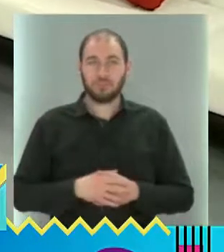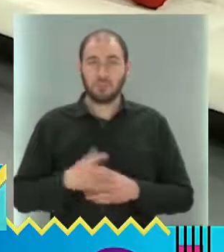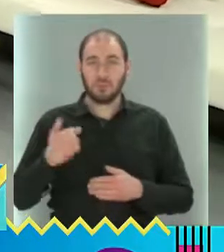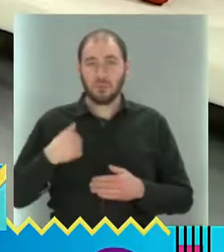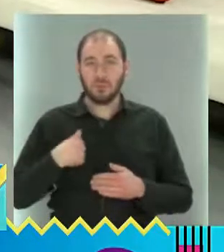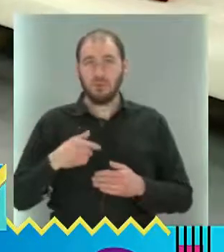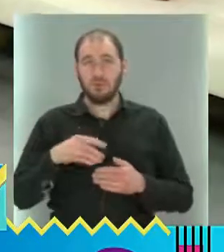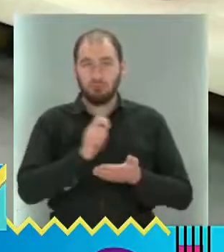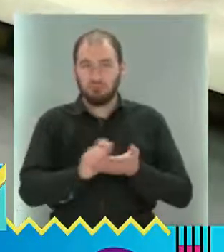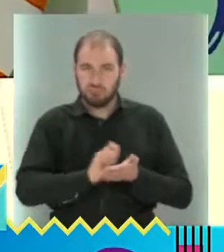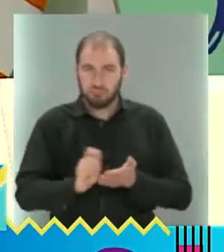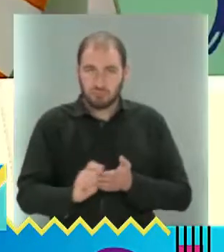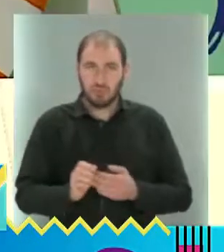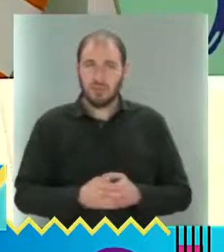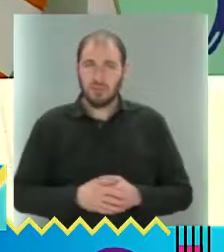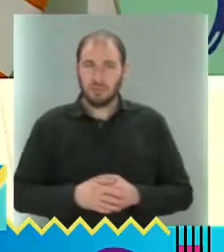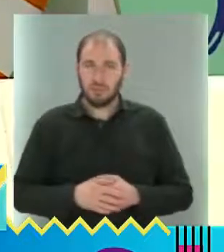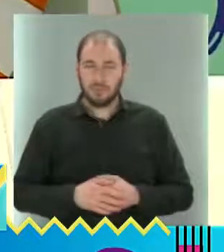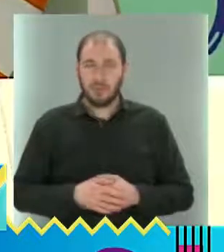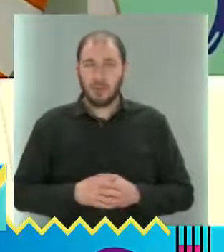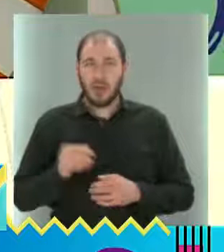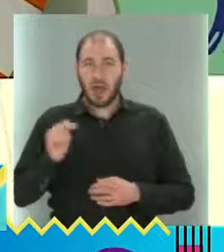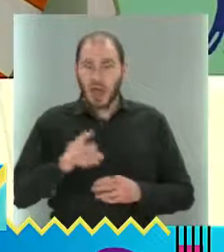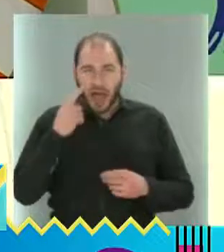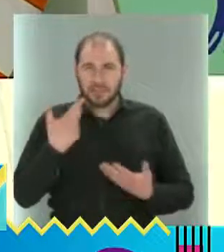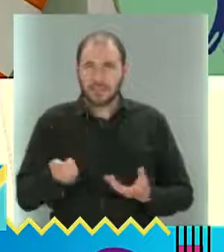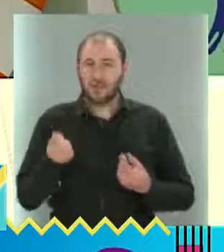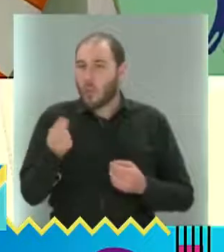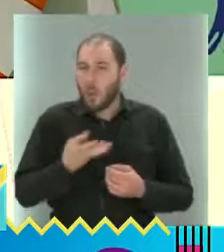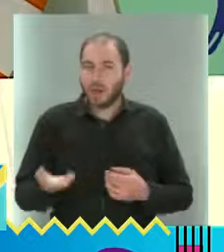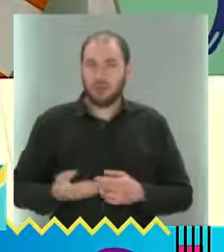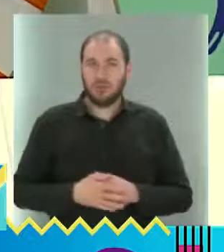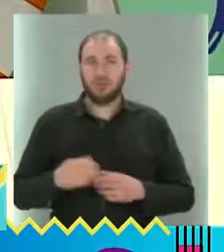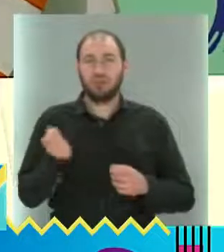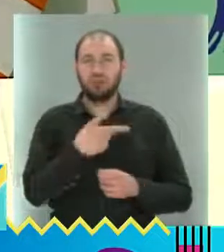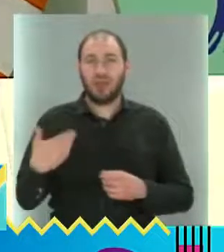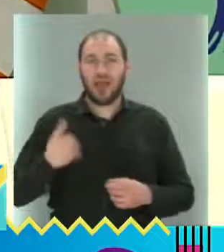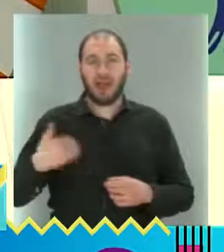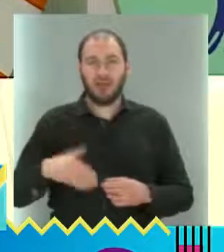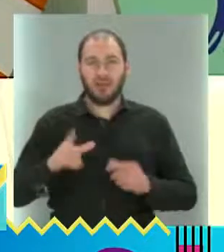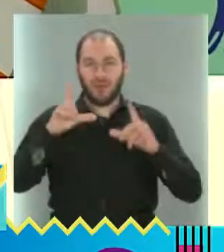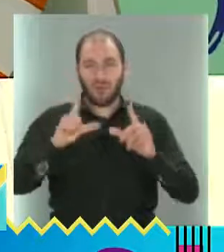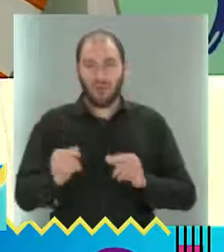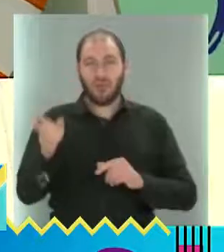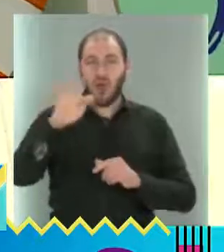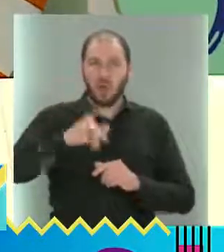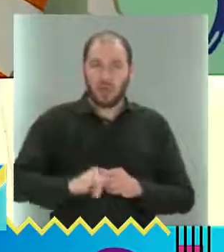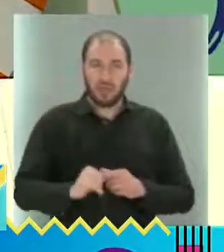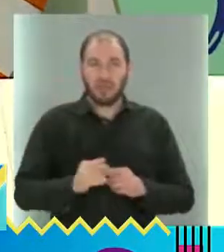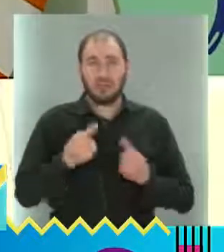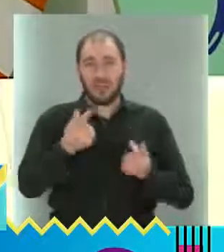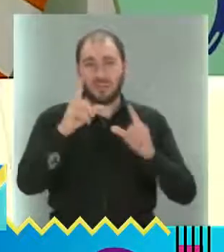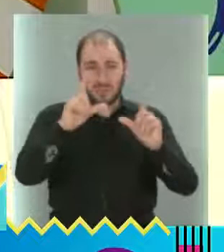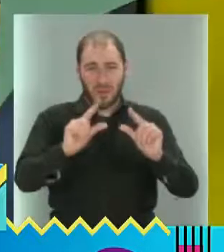una pequeña anotación para tomar la magnitud de cómo el salario de los argentinos cada día puede